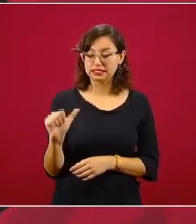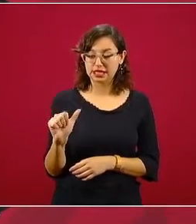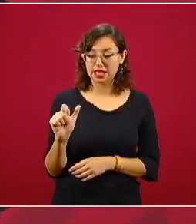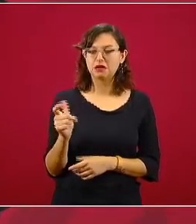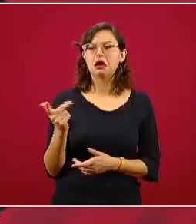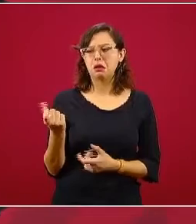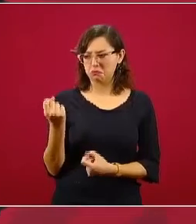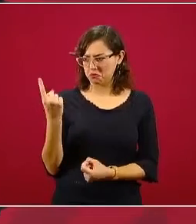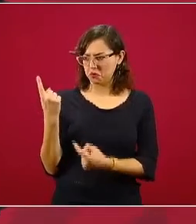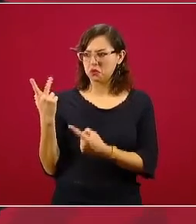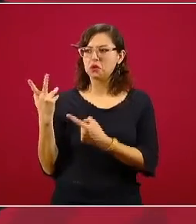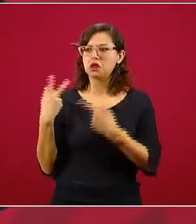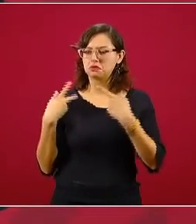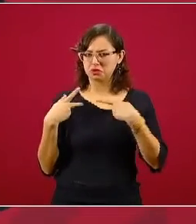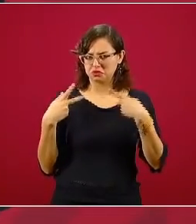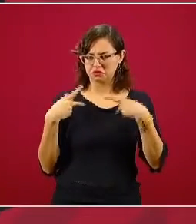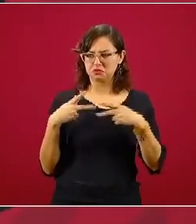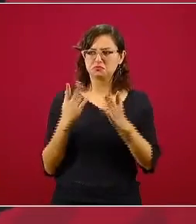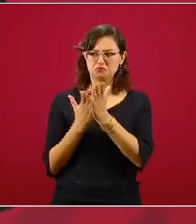profesionales rectos